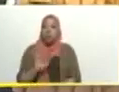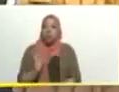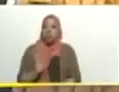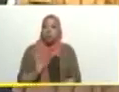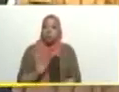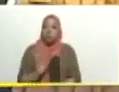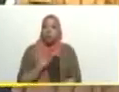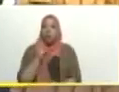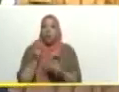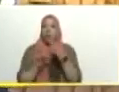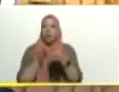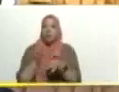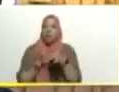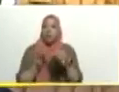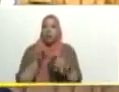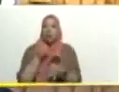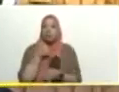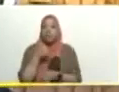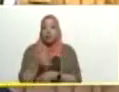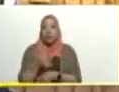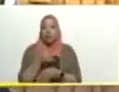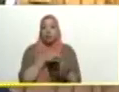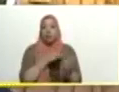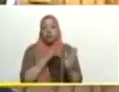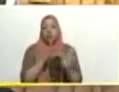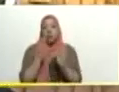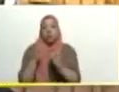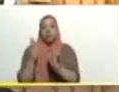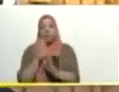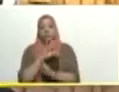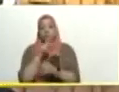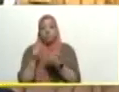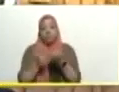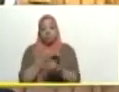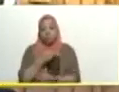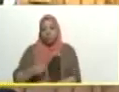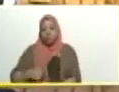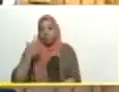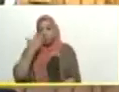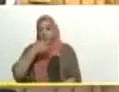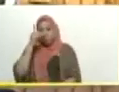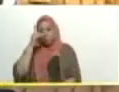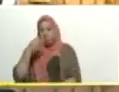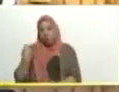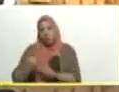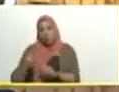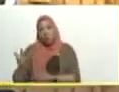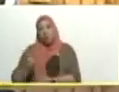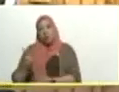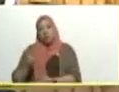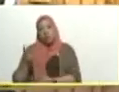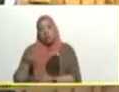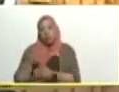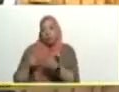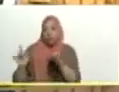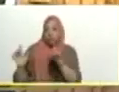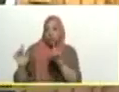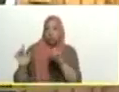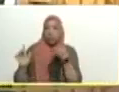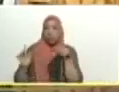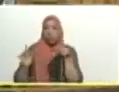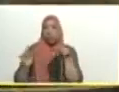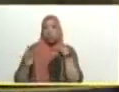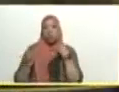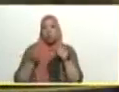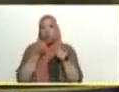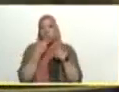hay que explicarlo bien, señora vicepresidenta, a cada país, para que se vea la magnitud de cómo dos países soberanos, en espíritu